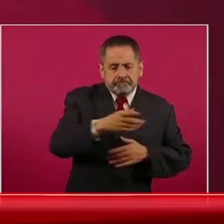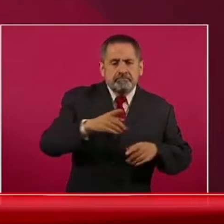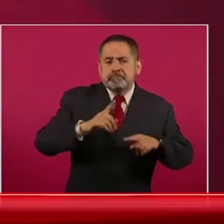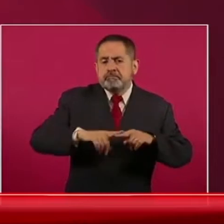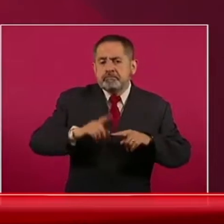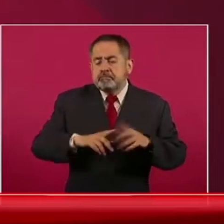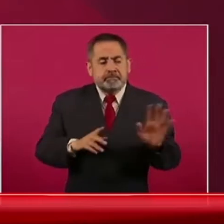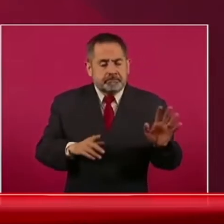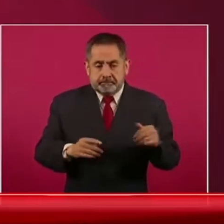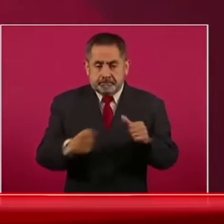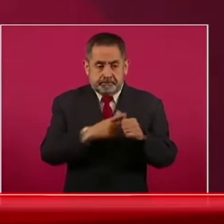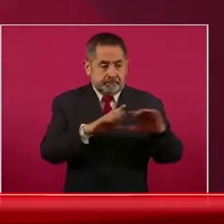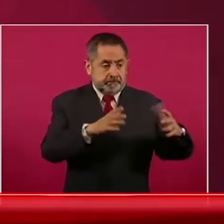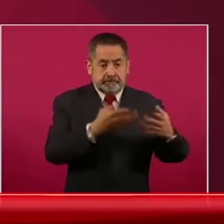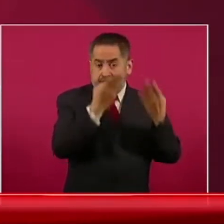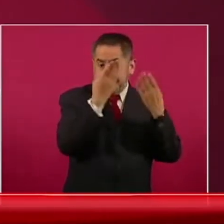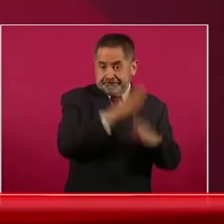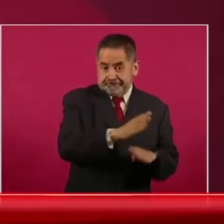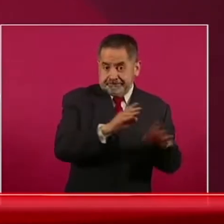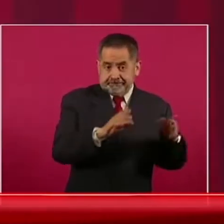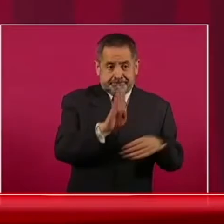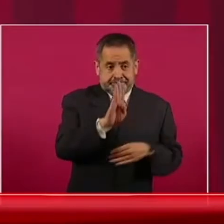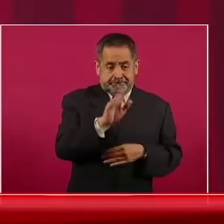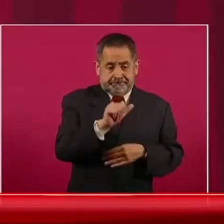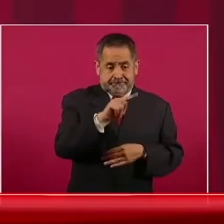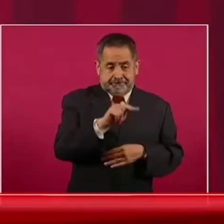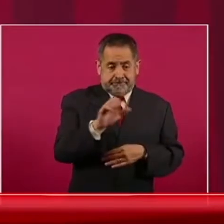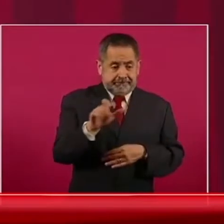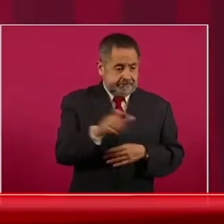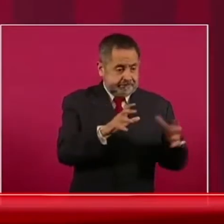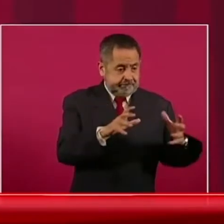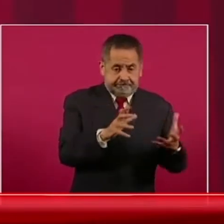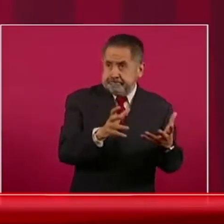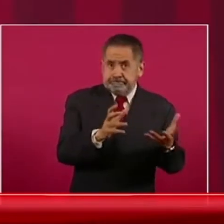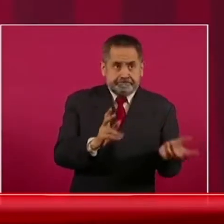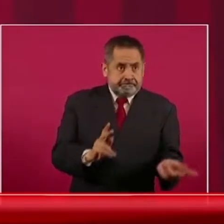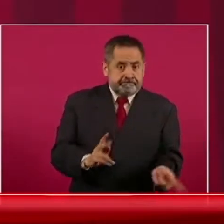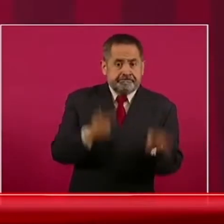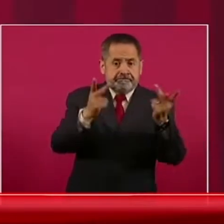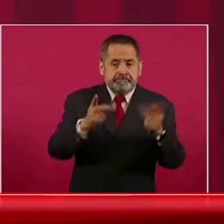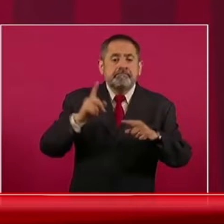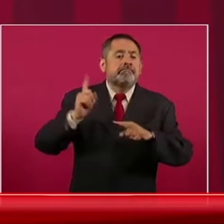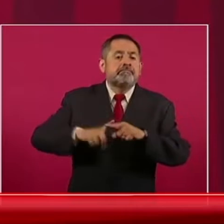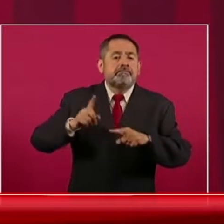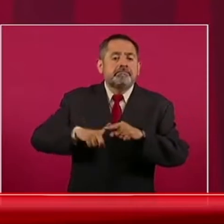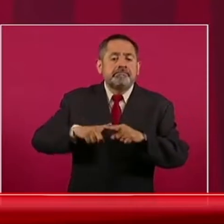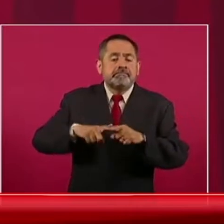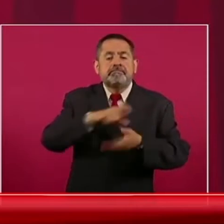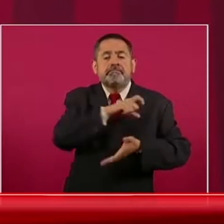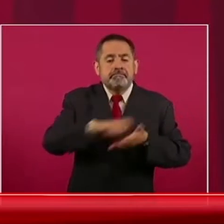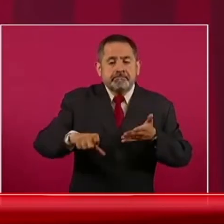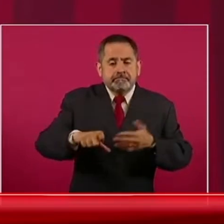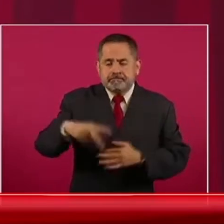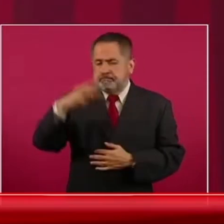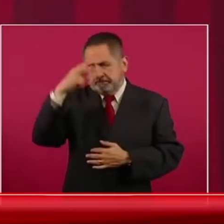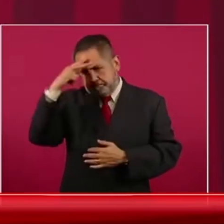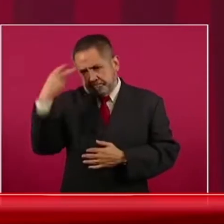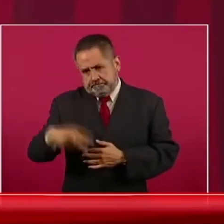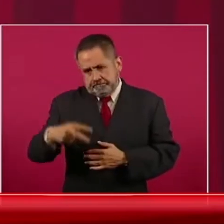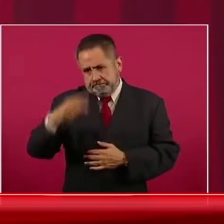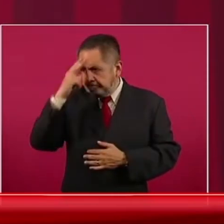que ese banco quede en manos de inversionistas